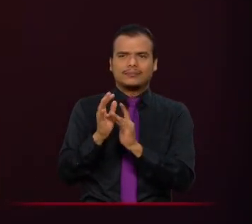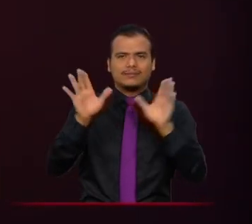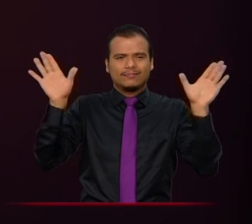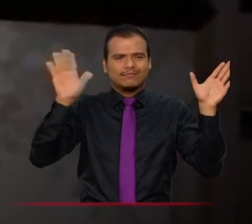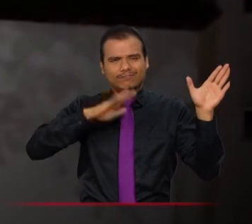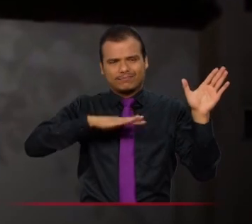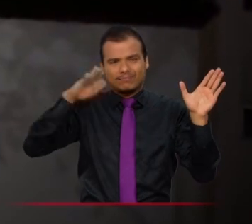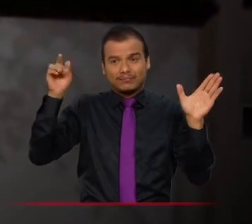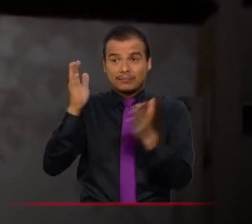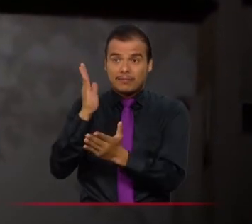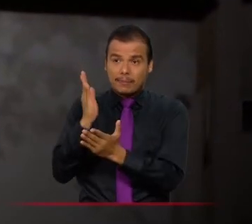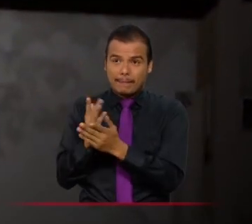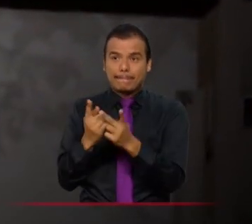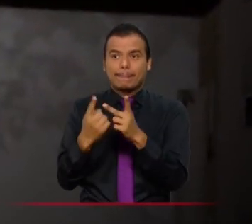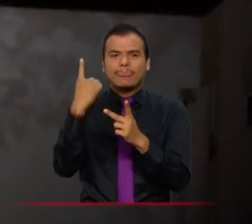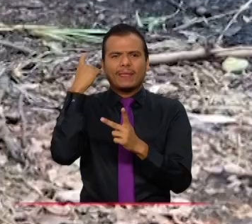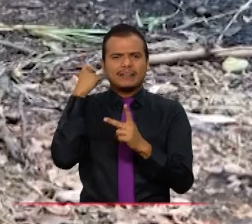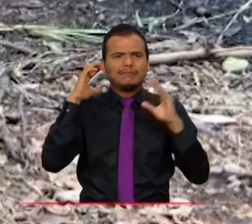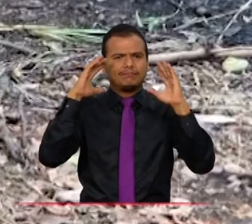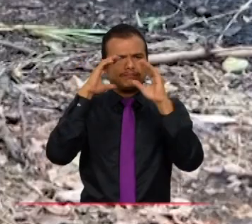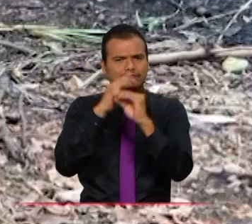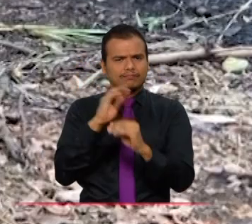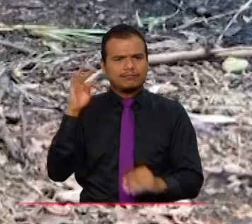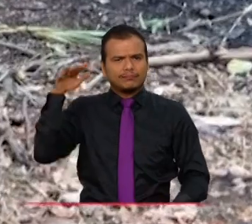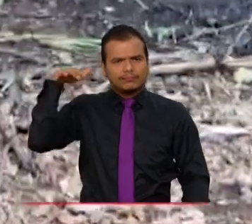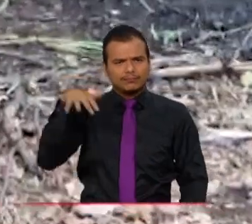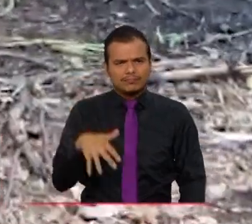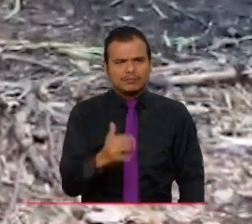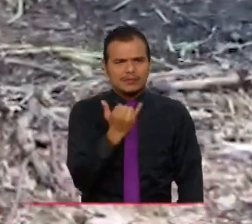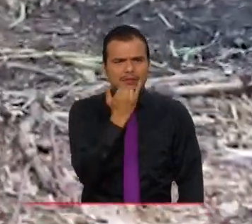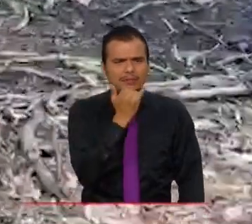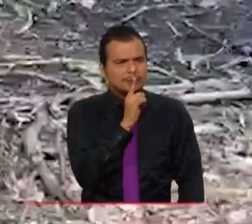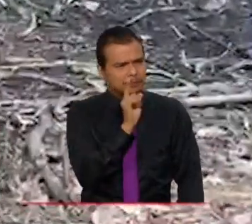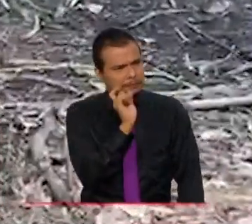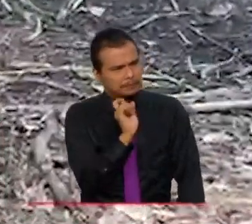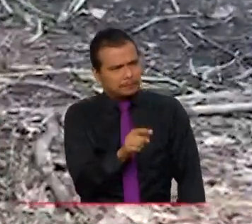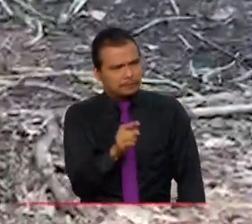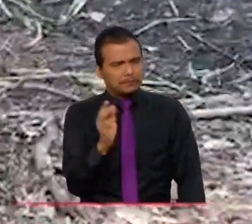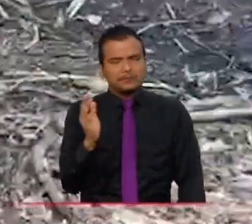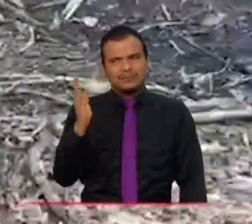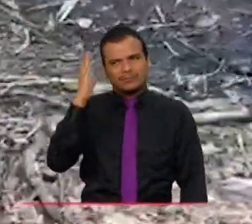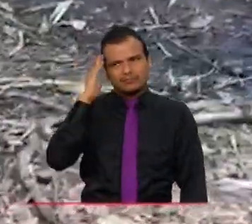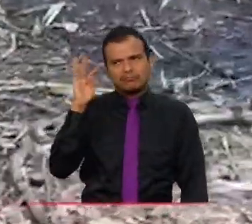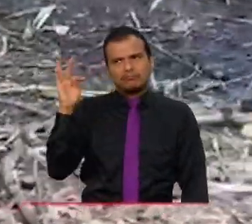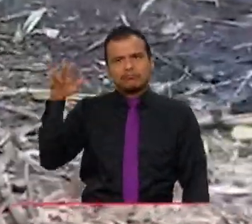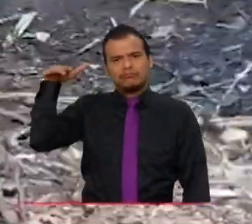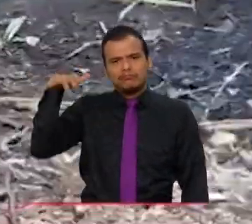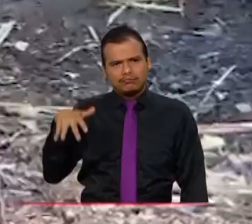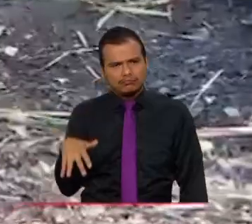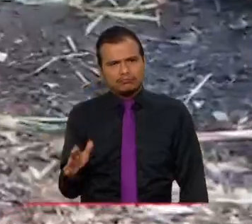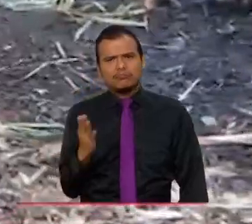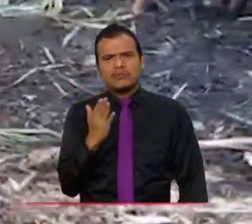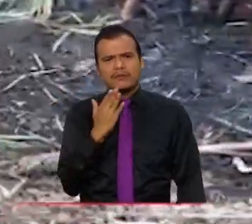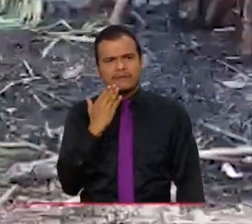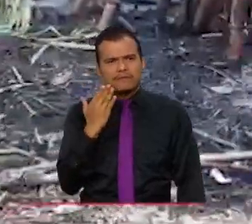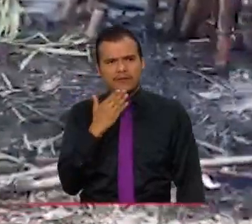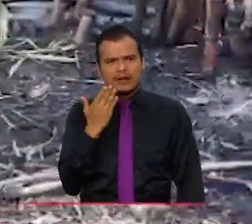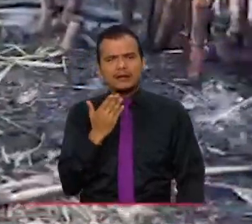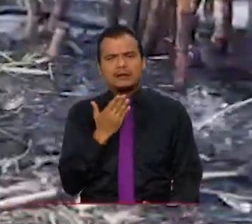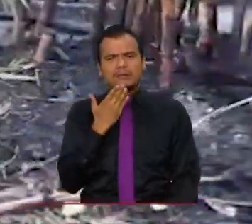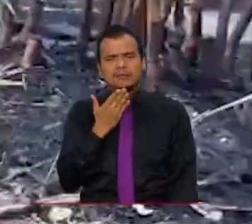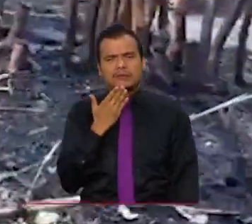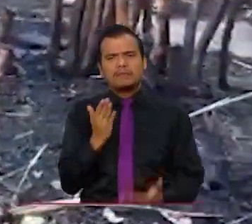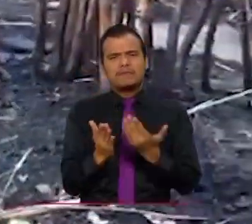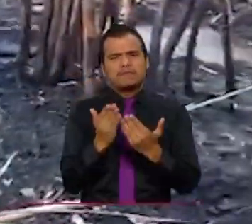anoche en el barrio San Antonio Qué pasó allí bien el barrio San Antonio afortunadamente es una zona que está que está aislada digamos por